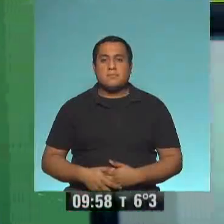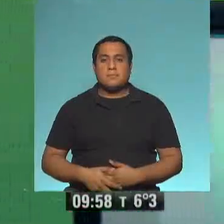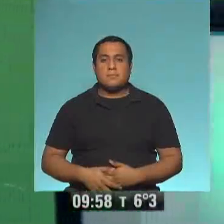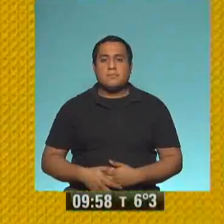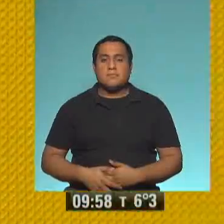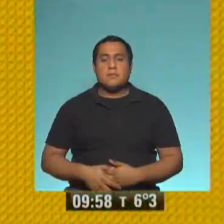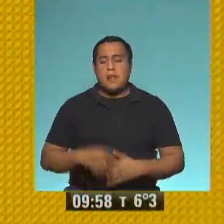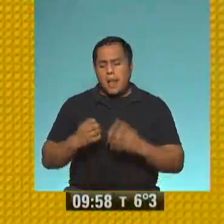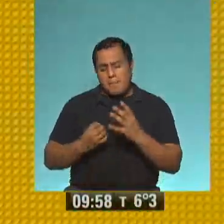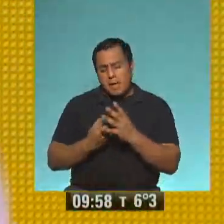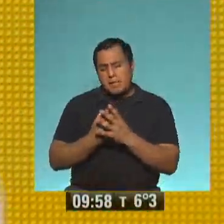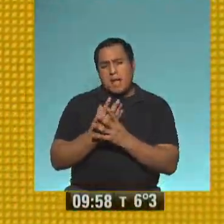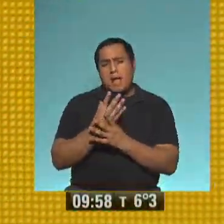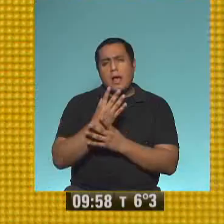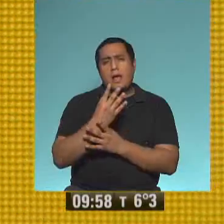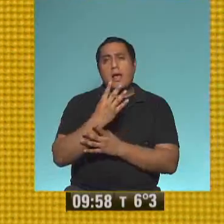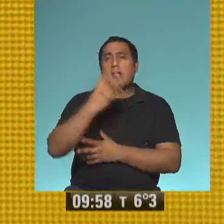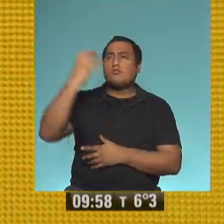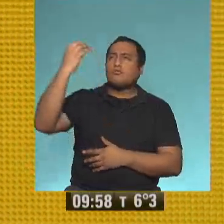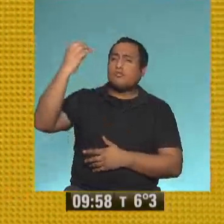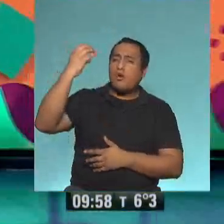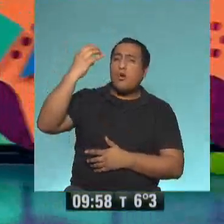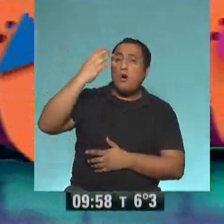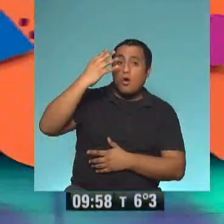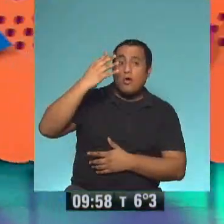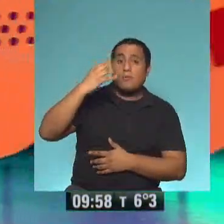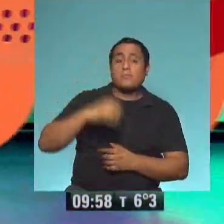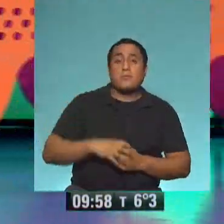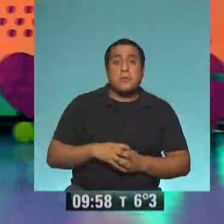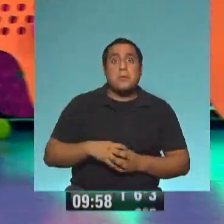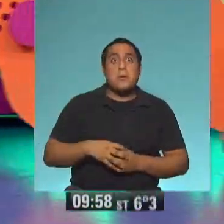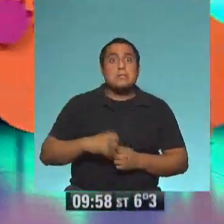La mañana con sol, la segunda